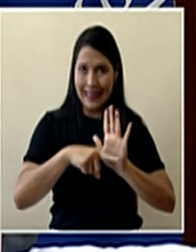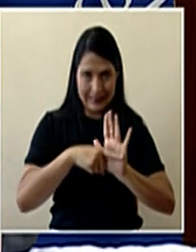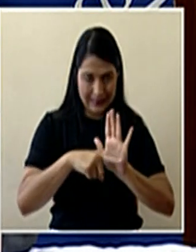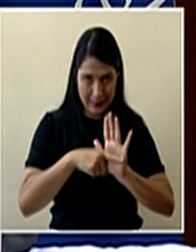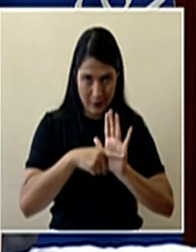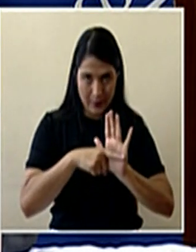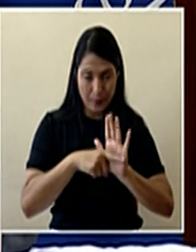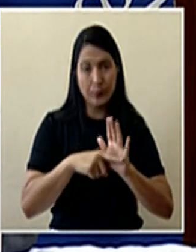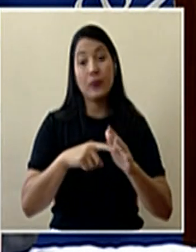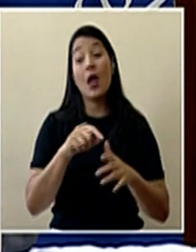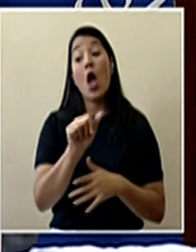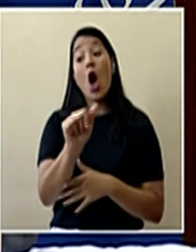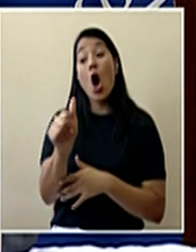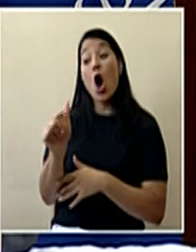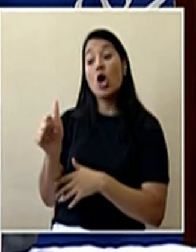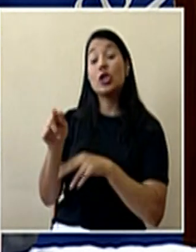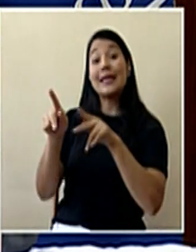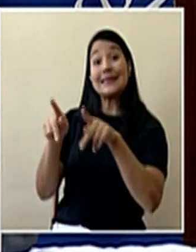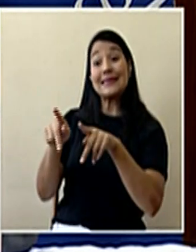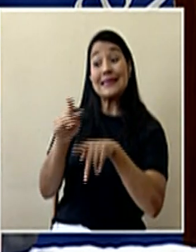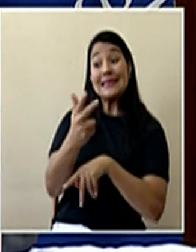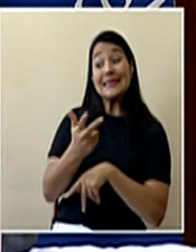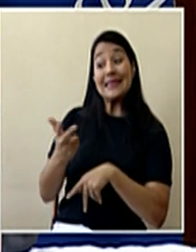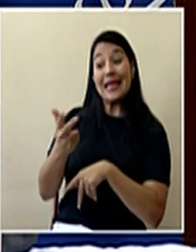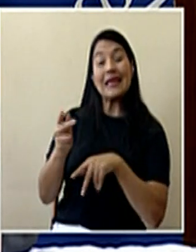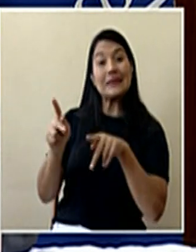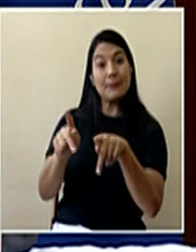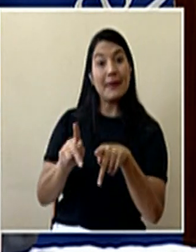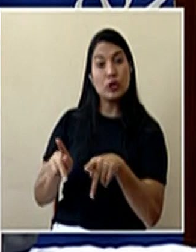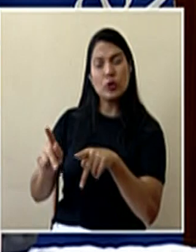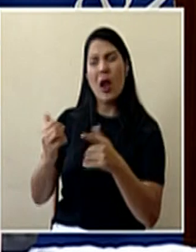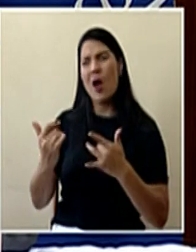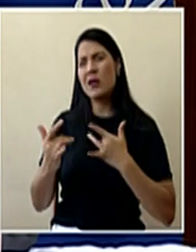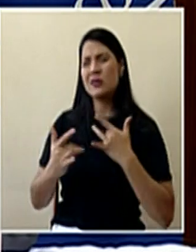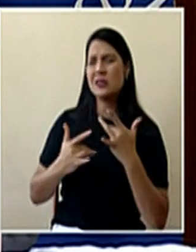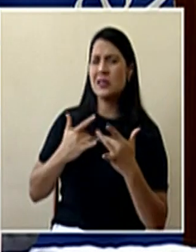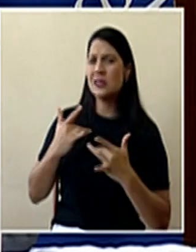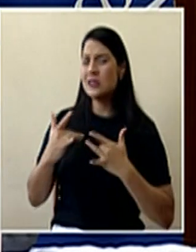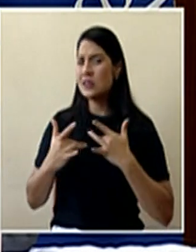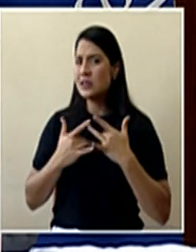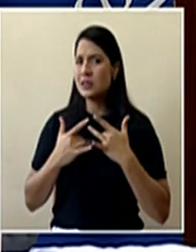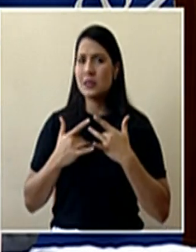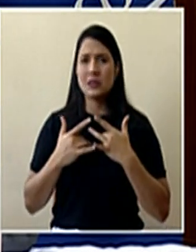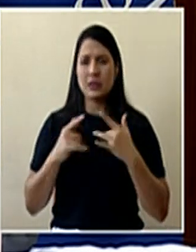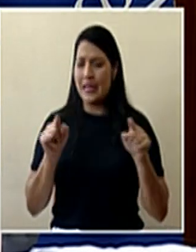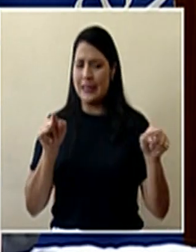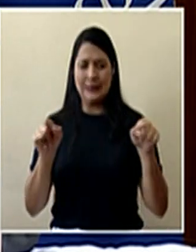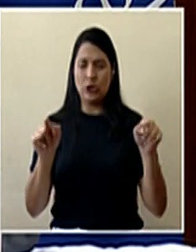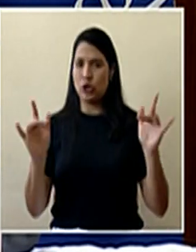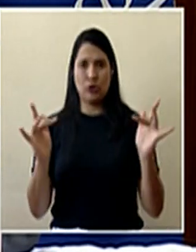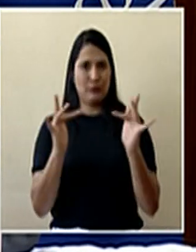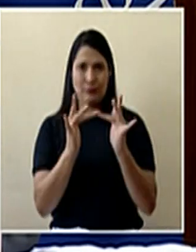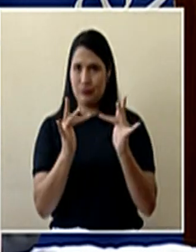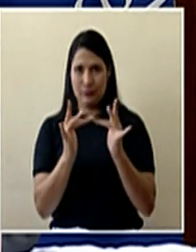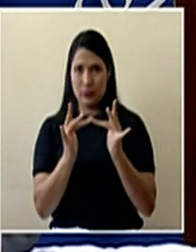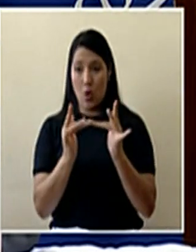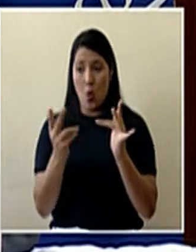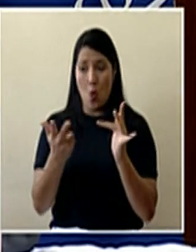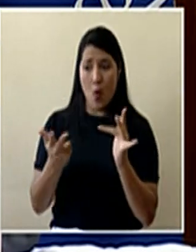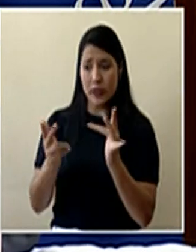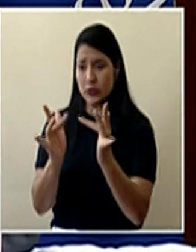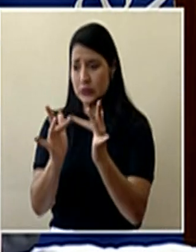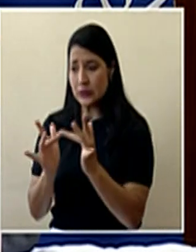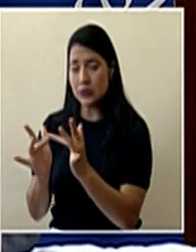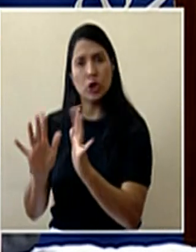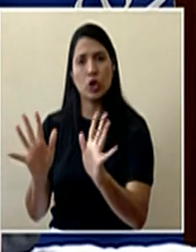Los otros 3 personas que están con síntomas respiratorios no tienen ninguna relación, incluso con esta persona que falleció, ni entre sí. Los casos